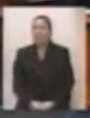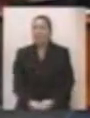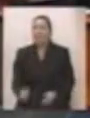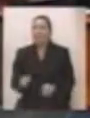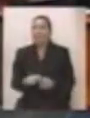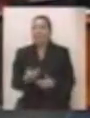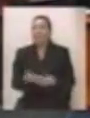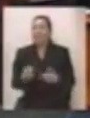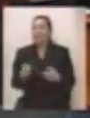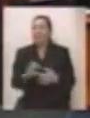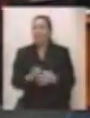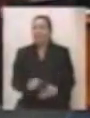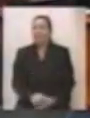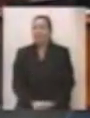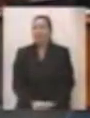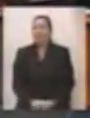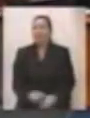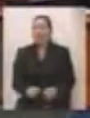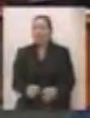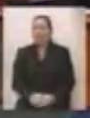hasta de zoofilia, que...